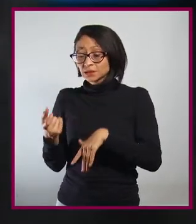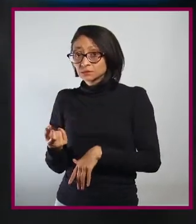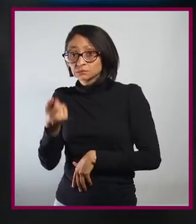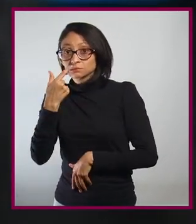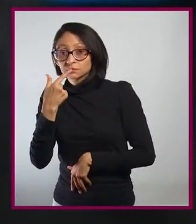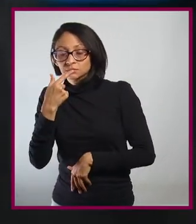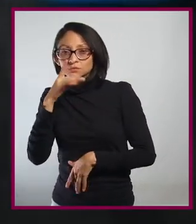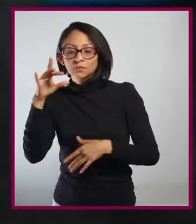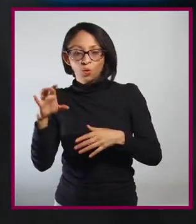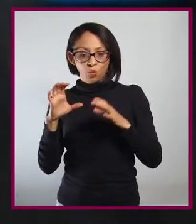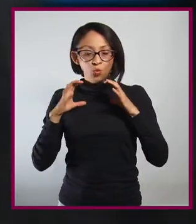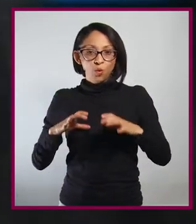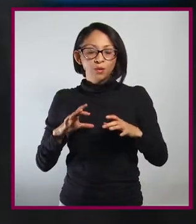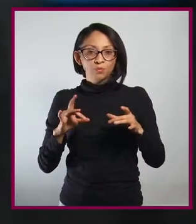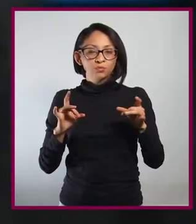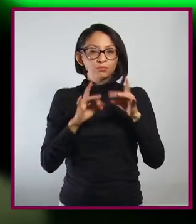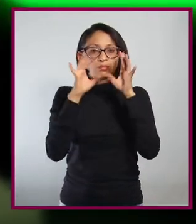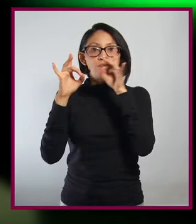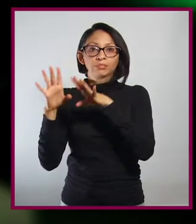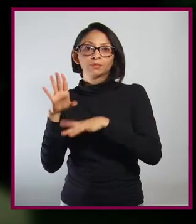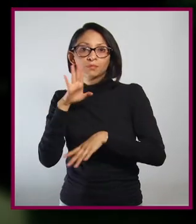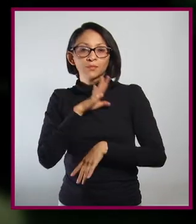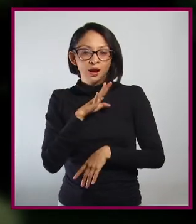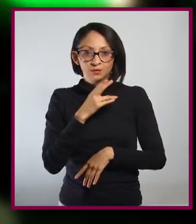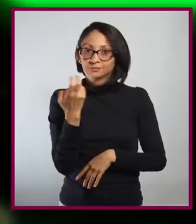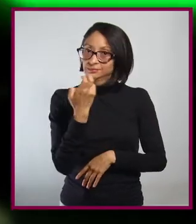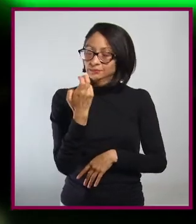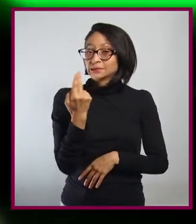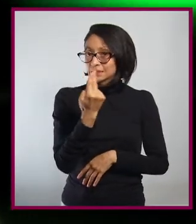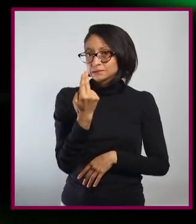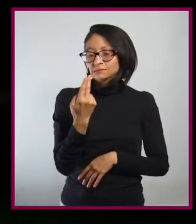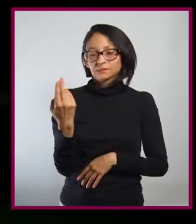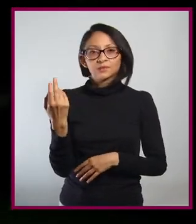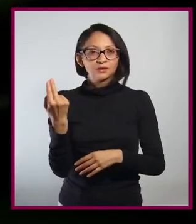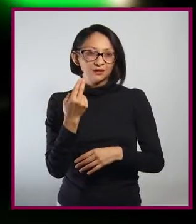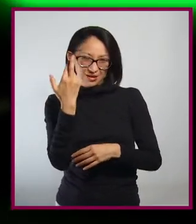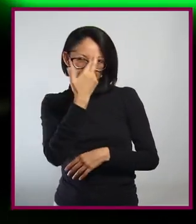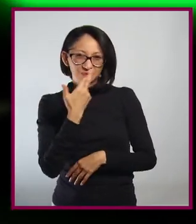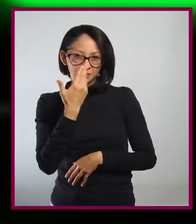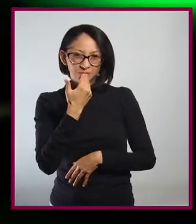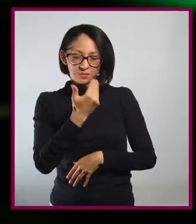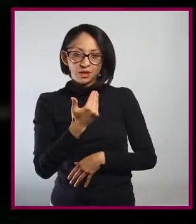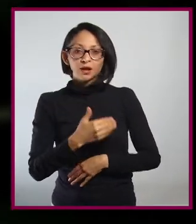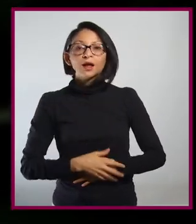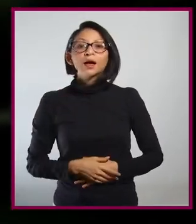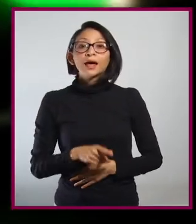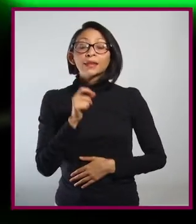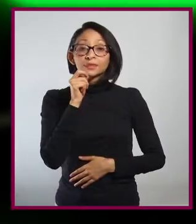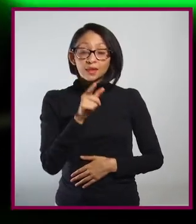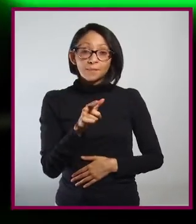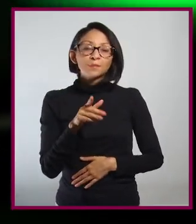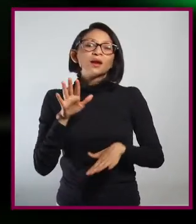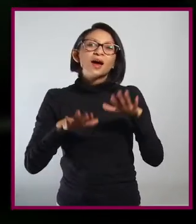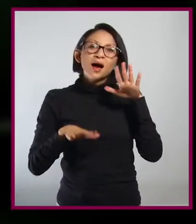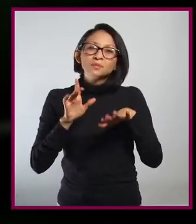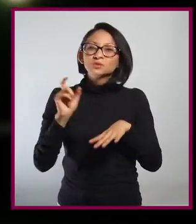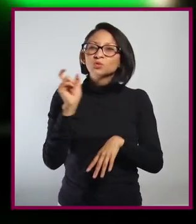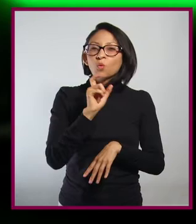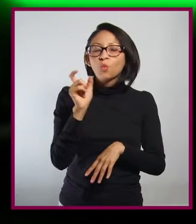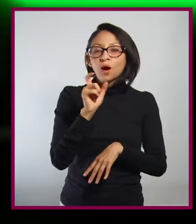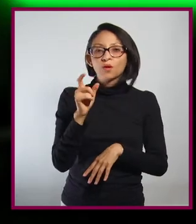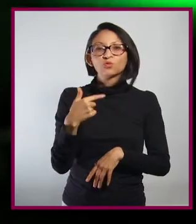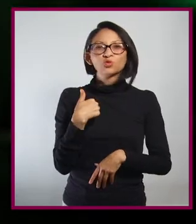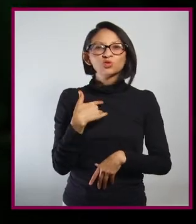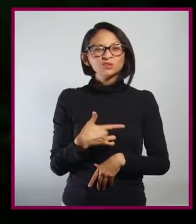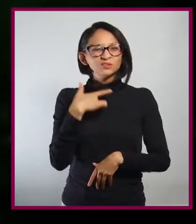pueden afectar otras partes de nuestro cuerpo. Incluso el estado de ánimo es capaz de alterar los signos